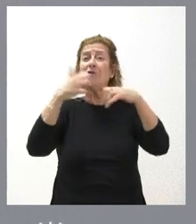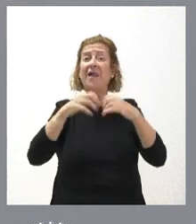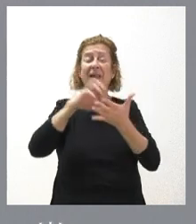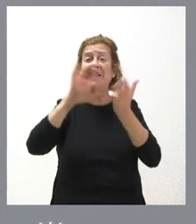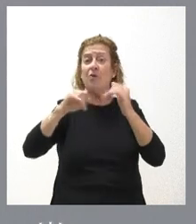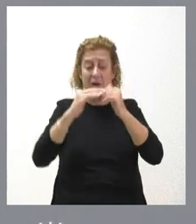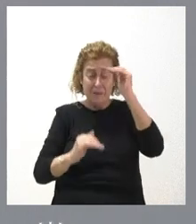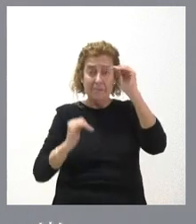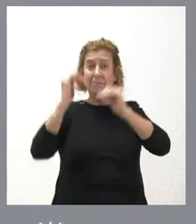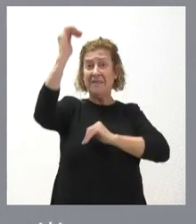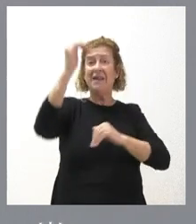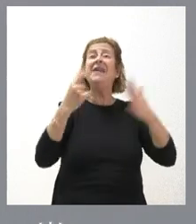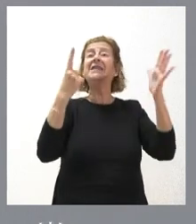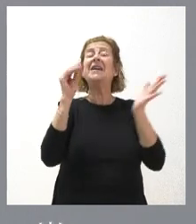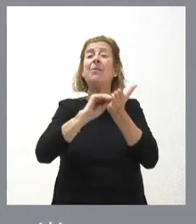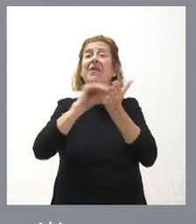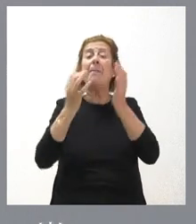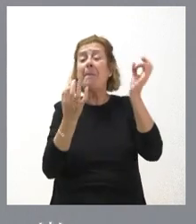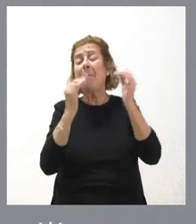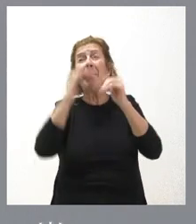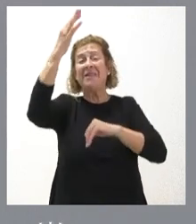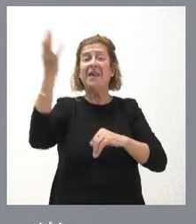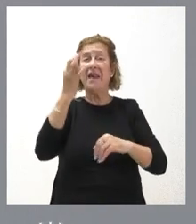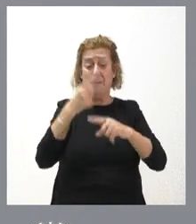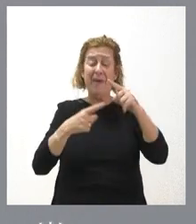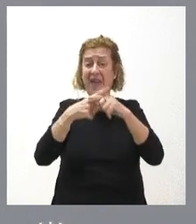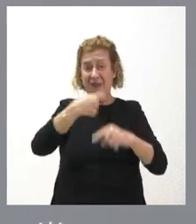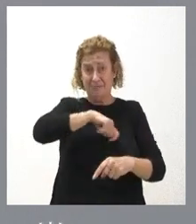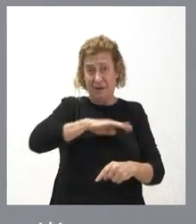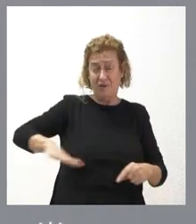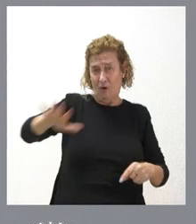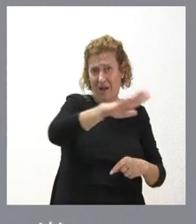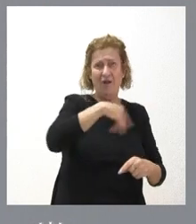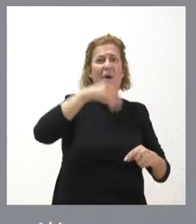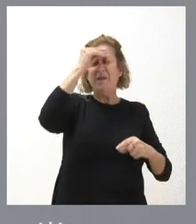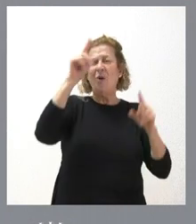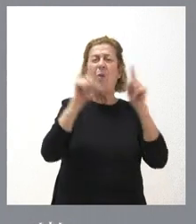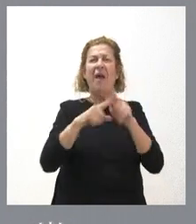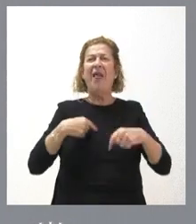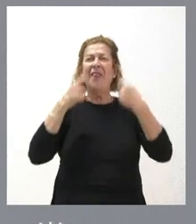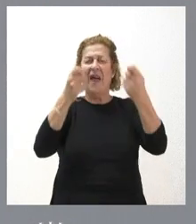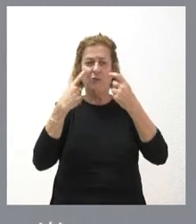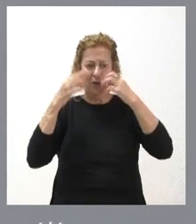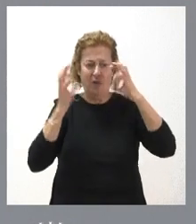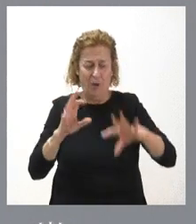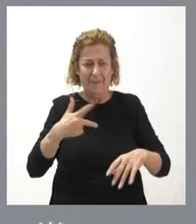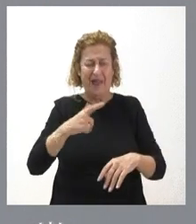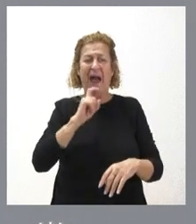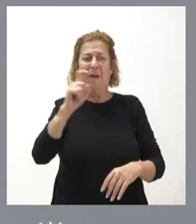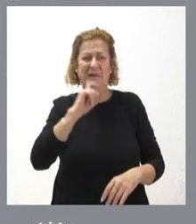veces superior a la media Española y yo creo que crear inestabilidades inseguridades advertencias